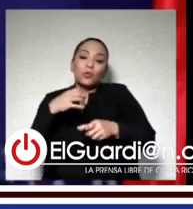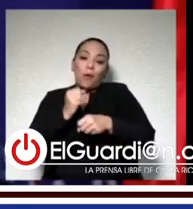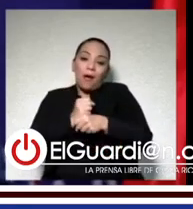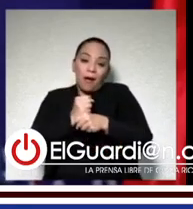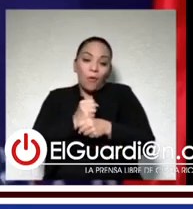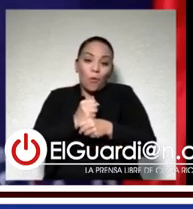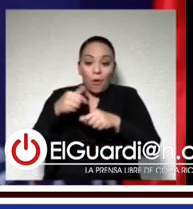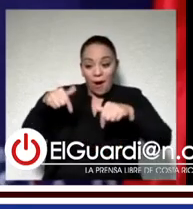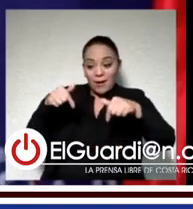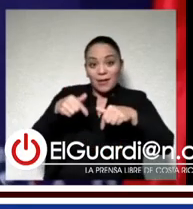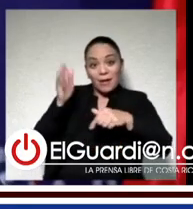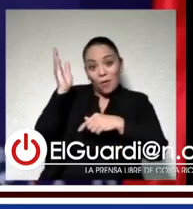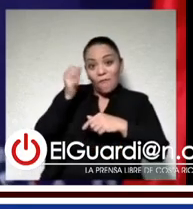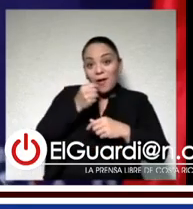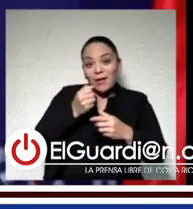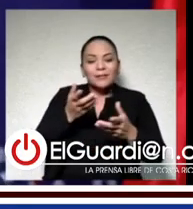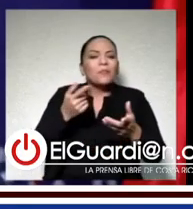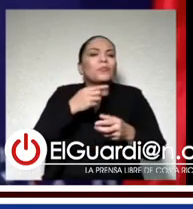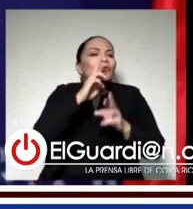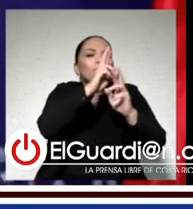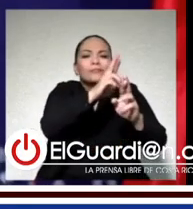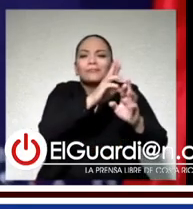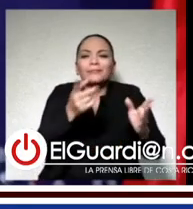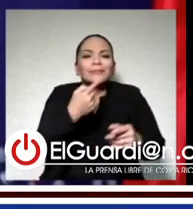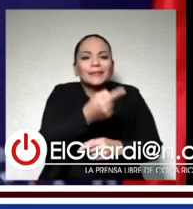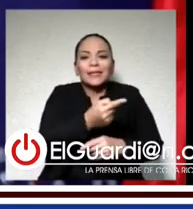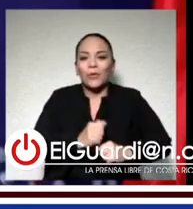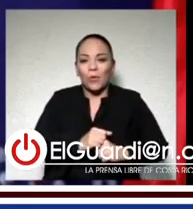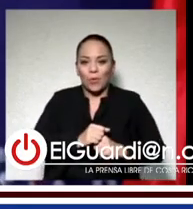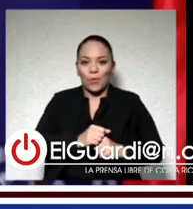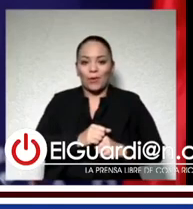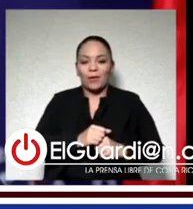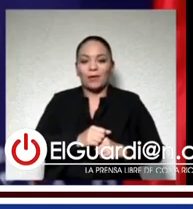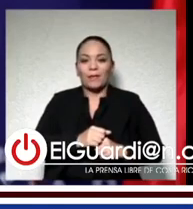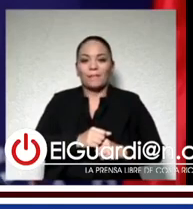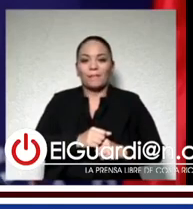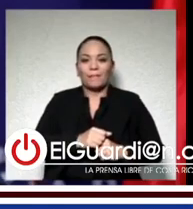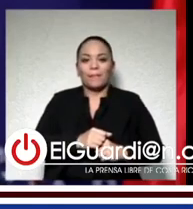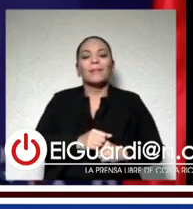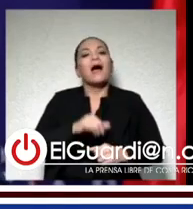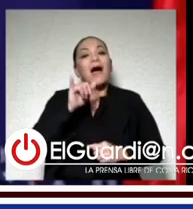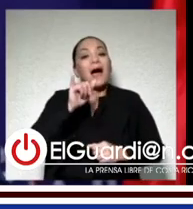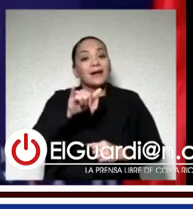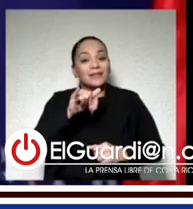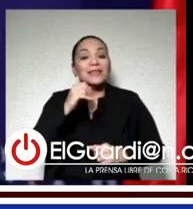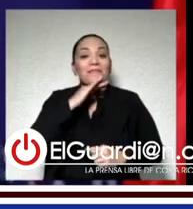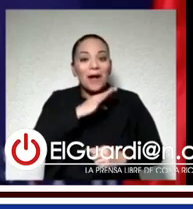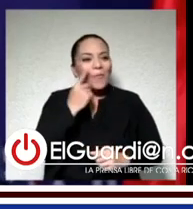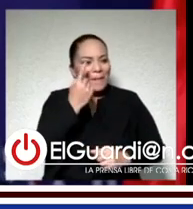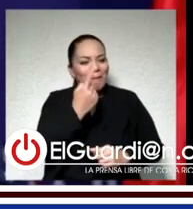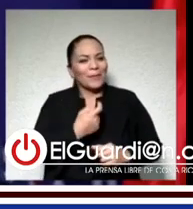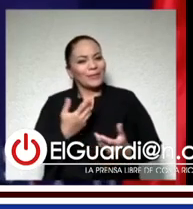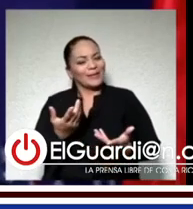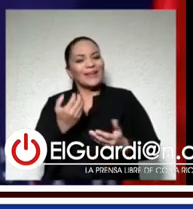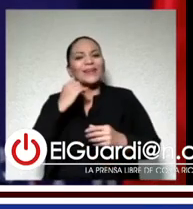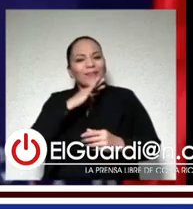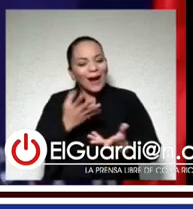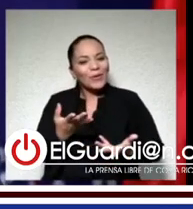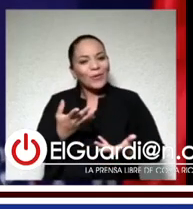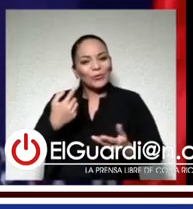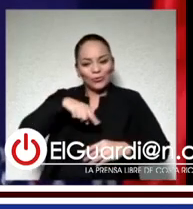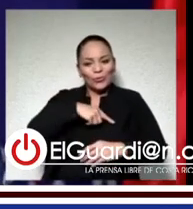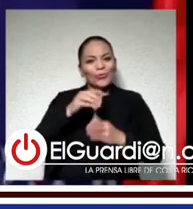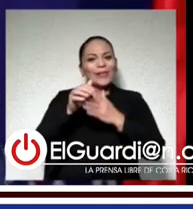contesto respetuosamente. Así de raro es que en Costa Rica hablemos viendo los dirigentes, viéndolos a